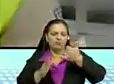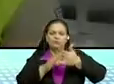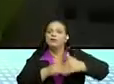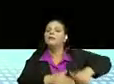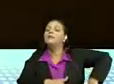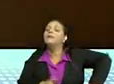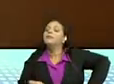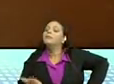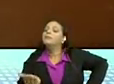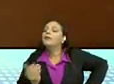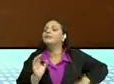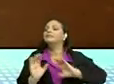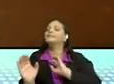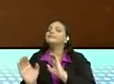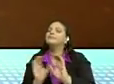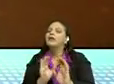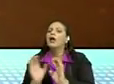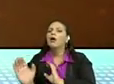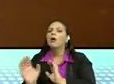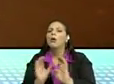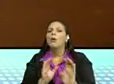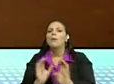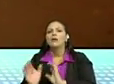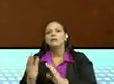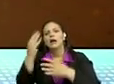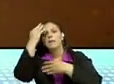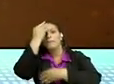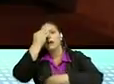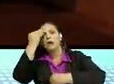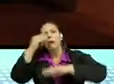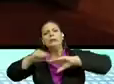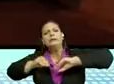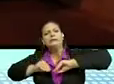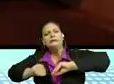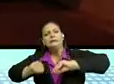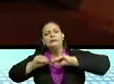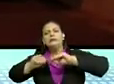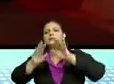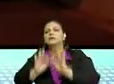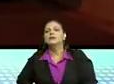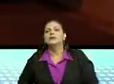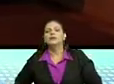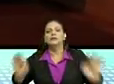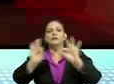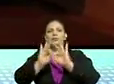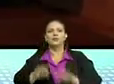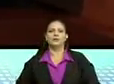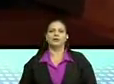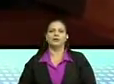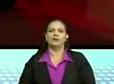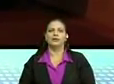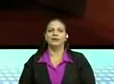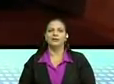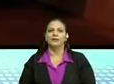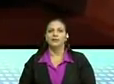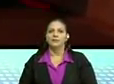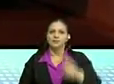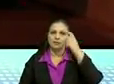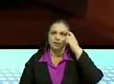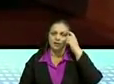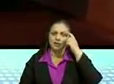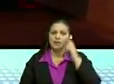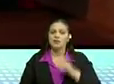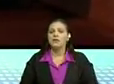nuestra sociedad? ¿Qué clase de hijos estamos criando y formando? Que mientras nosotros nos dedicamos de lleno a